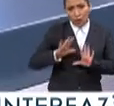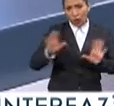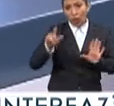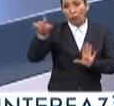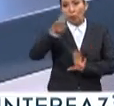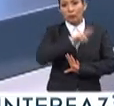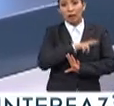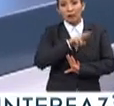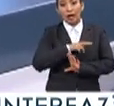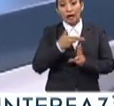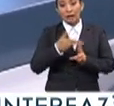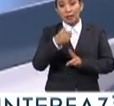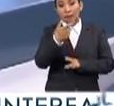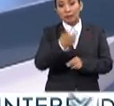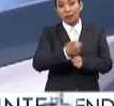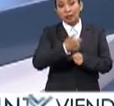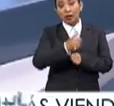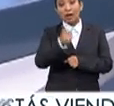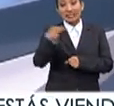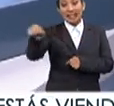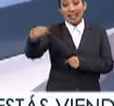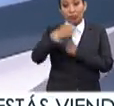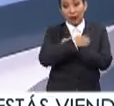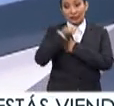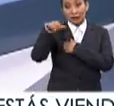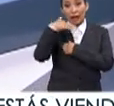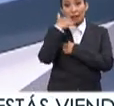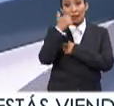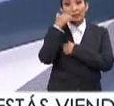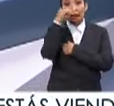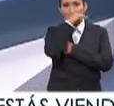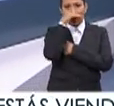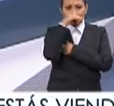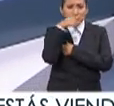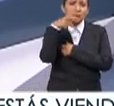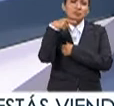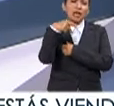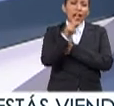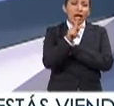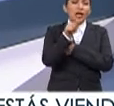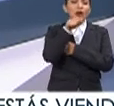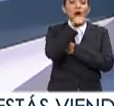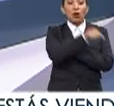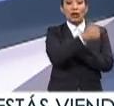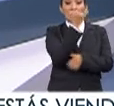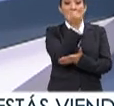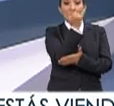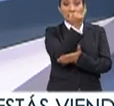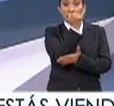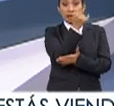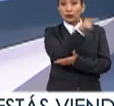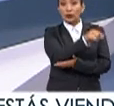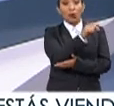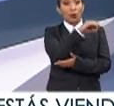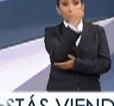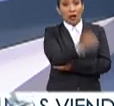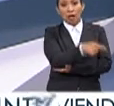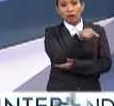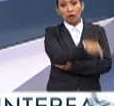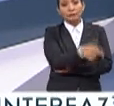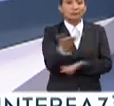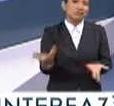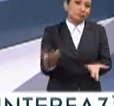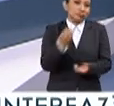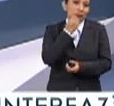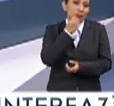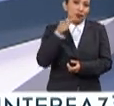hasta hasta el 1º normalmente en alemania es gratuita pero el kinder el preescolar no es obligatorio por